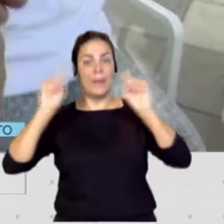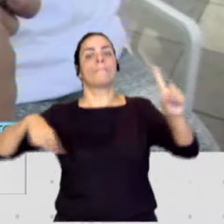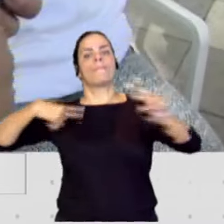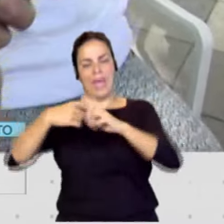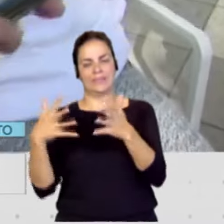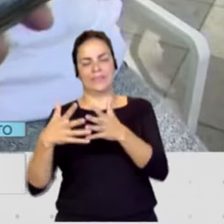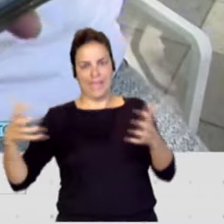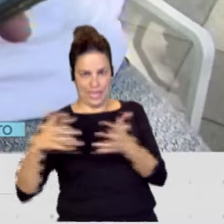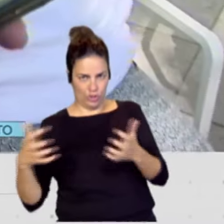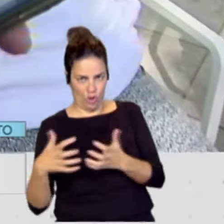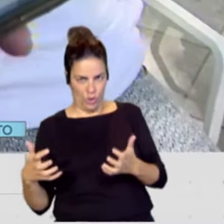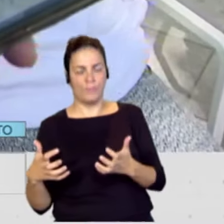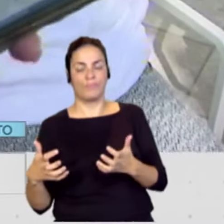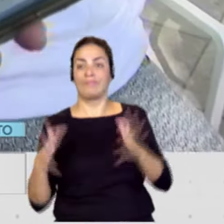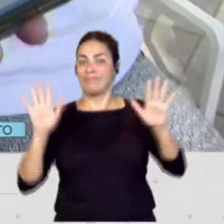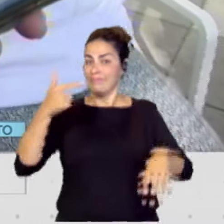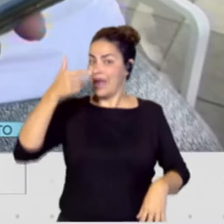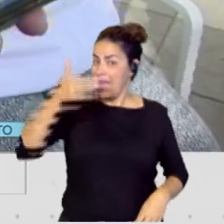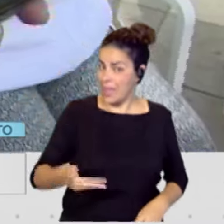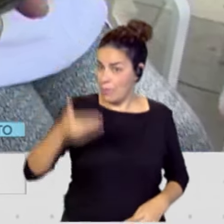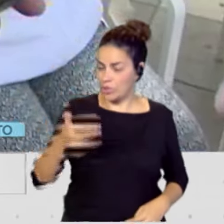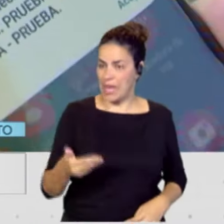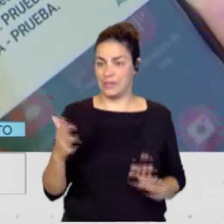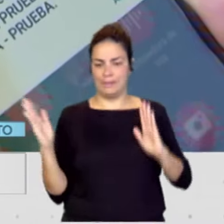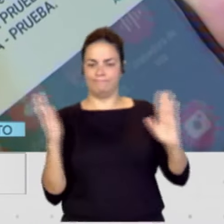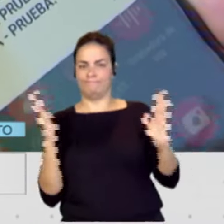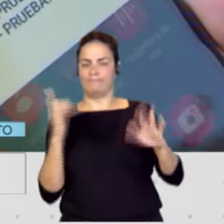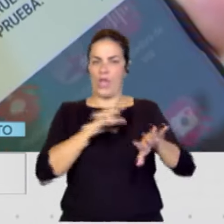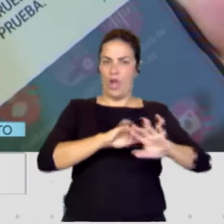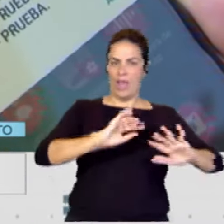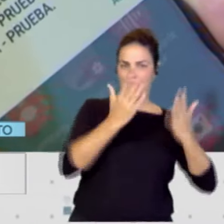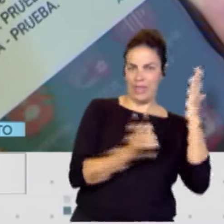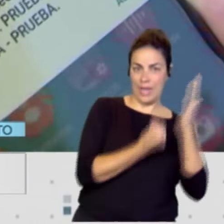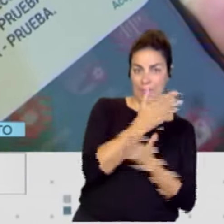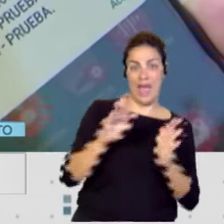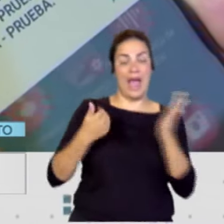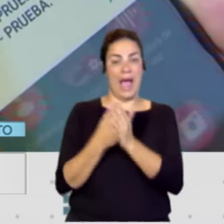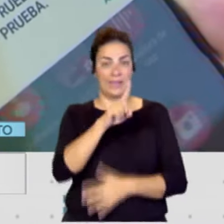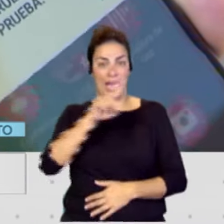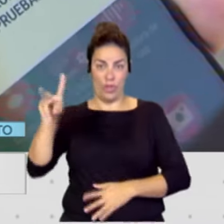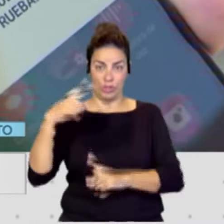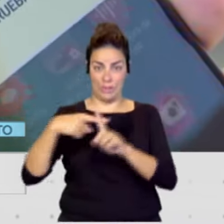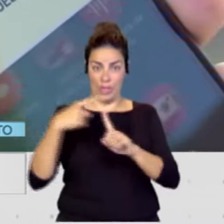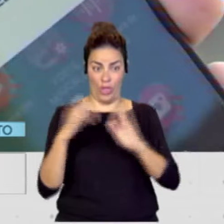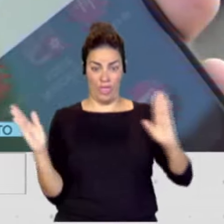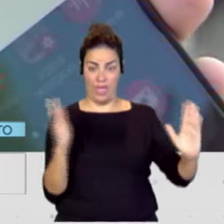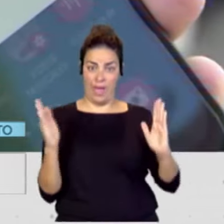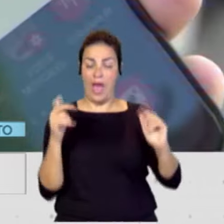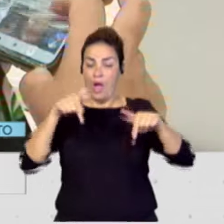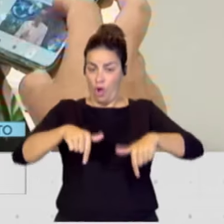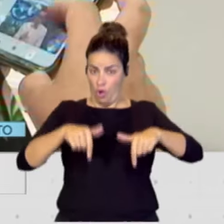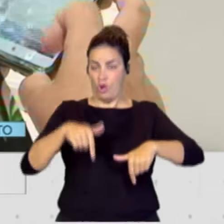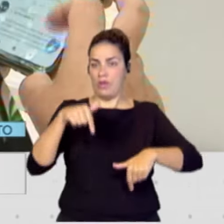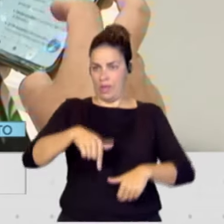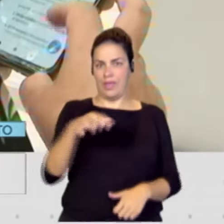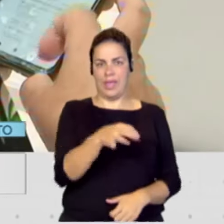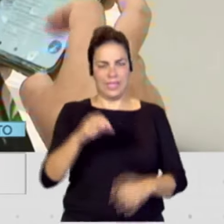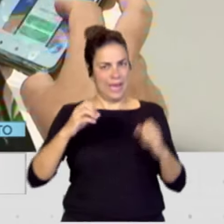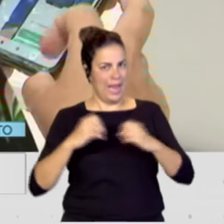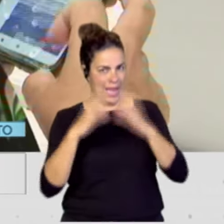texto importante en el intervalo de las 10 de la mañana y las 12 del mediodía hoy aquí en la isla de la